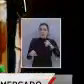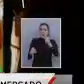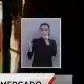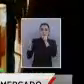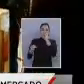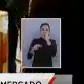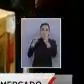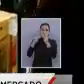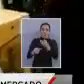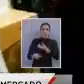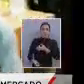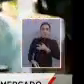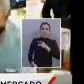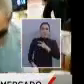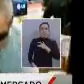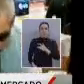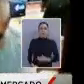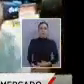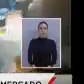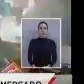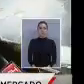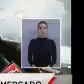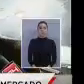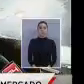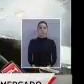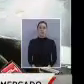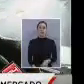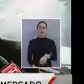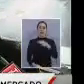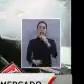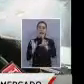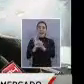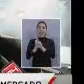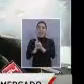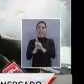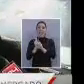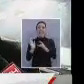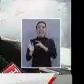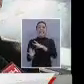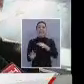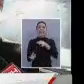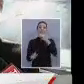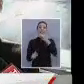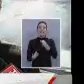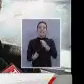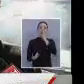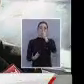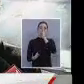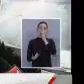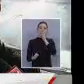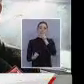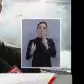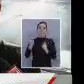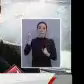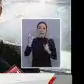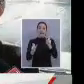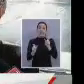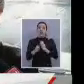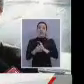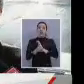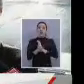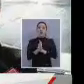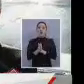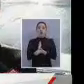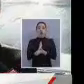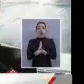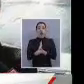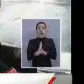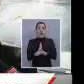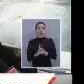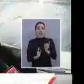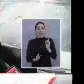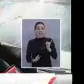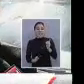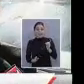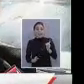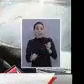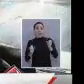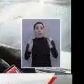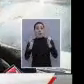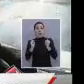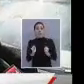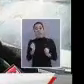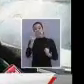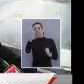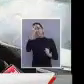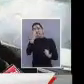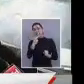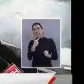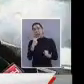hecho. Las leyes de Chile dicen que las personas con todo tipo de discapacidad, puede